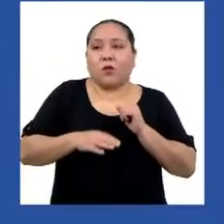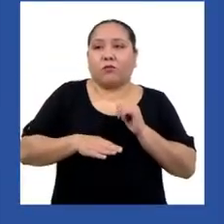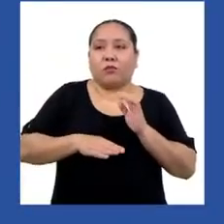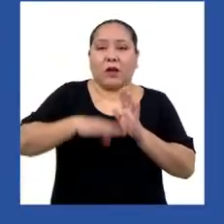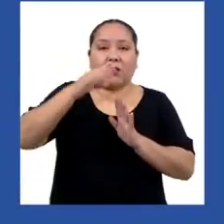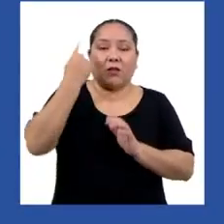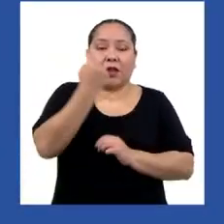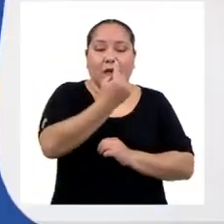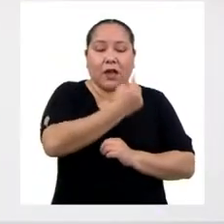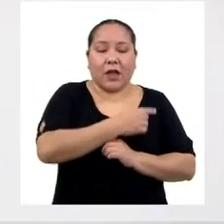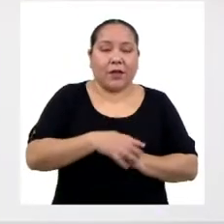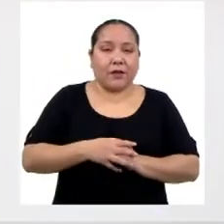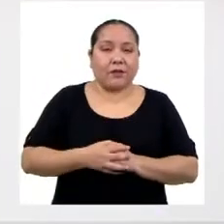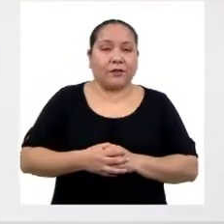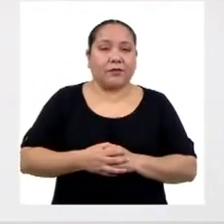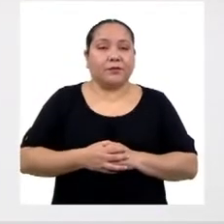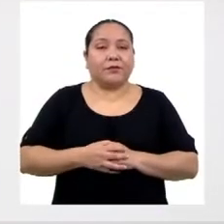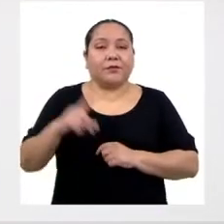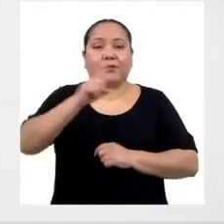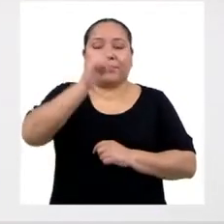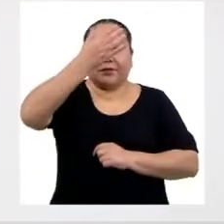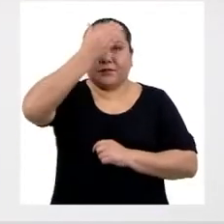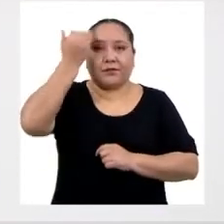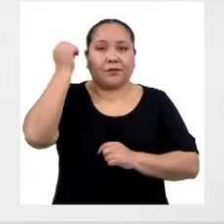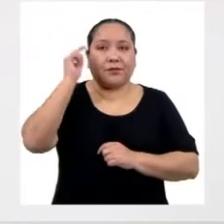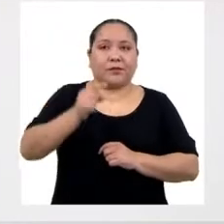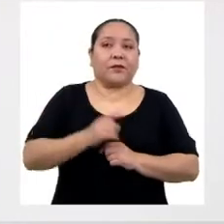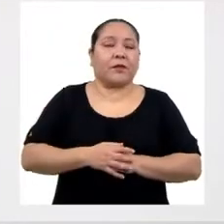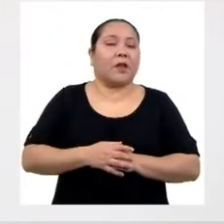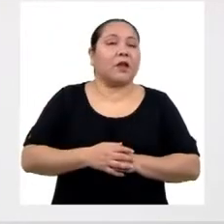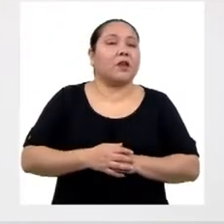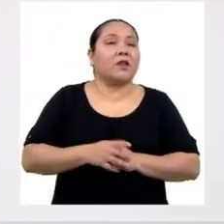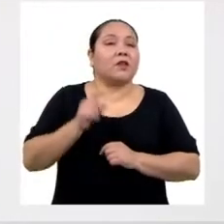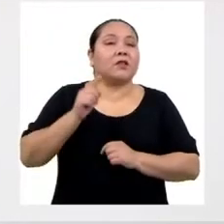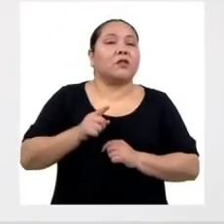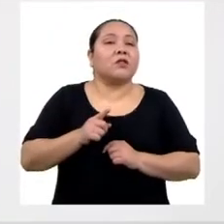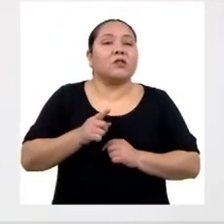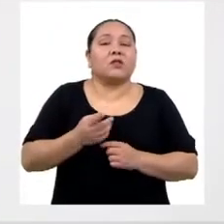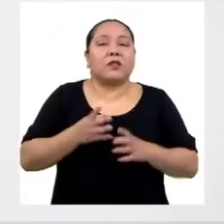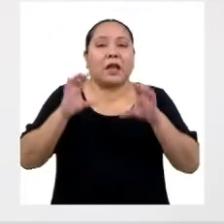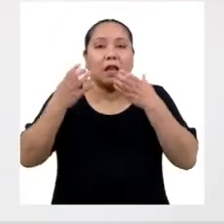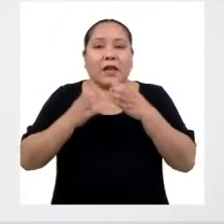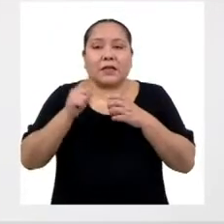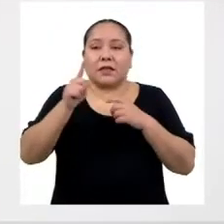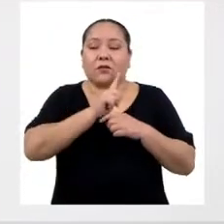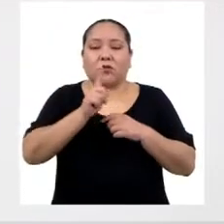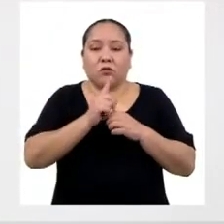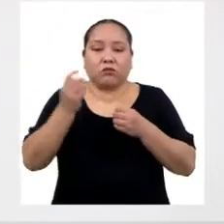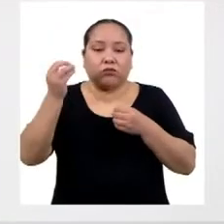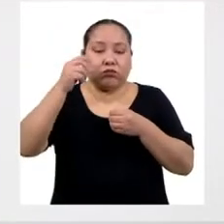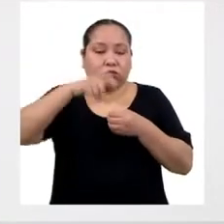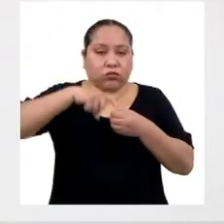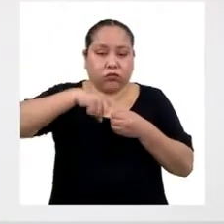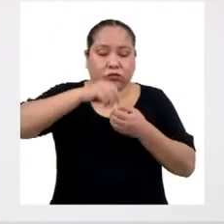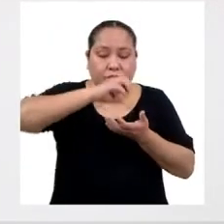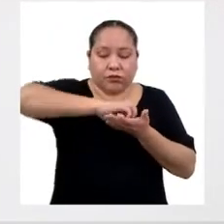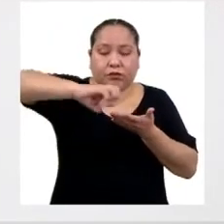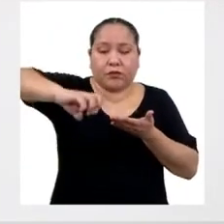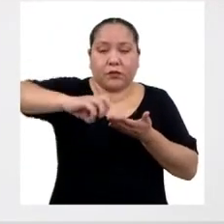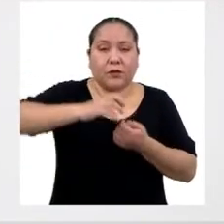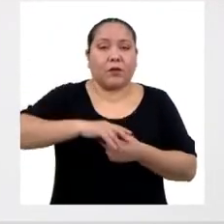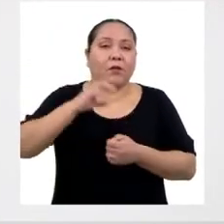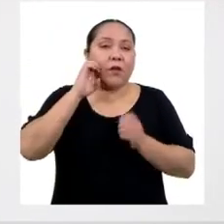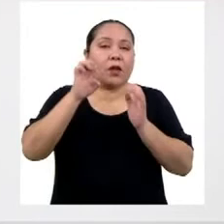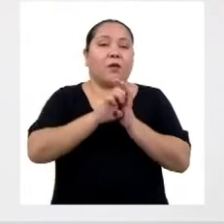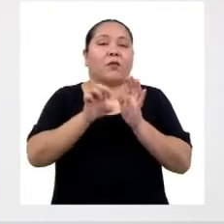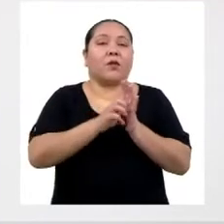intervalo. No te olvides de que los intervalos de clase tienen que ser excluyentes. Es decir, si un